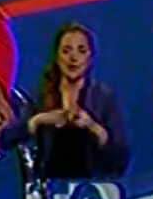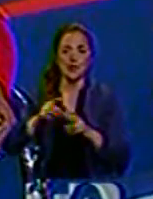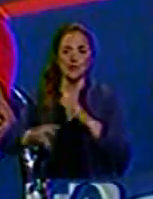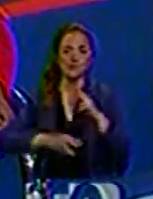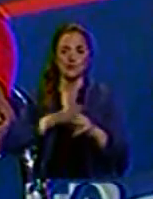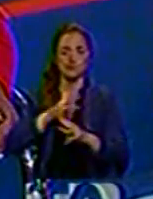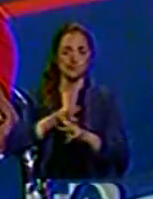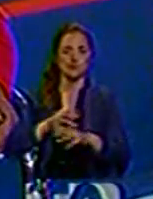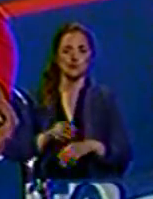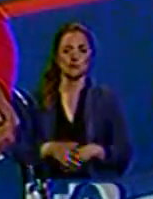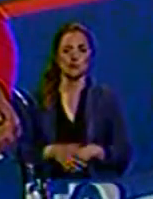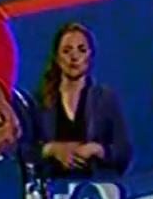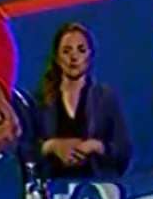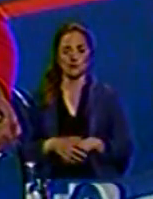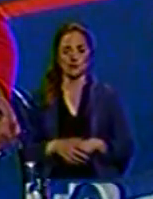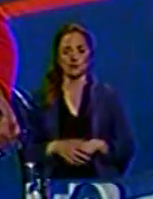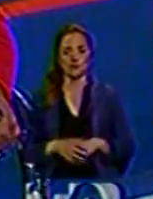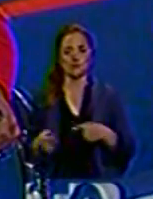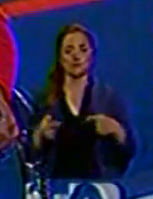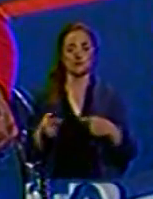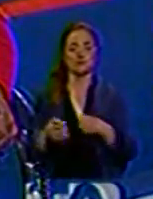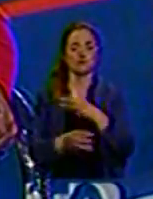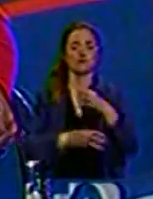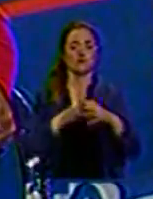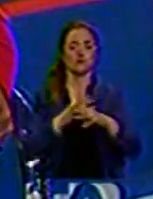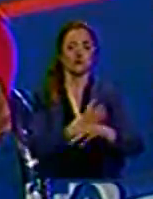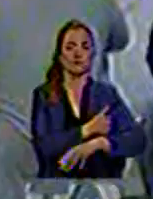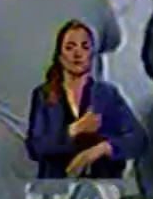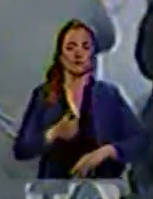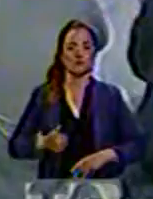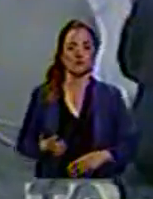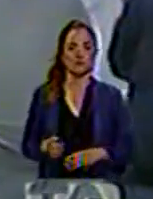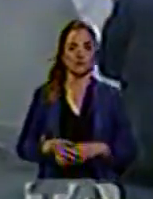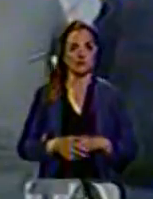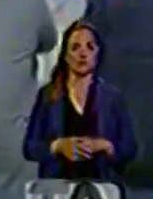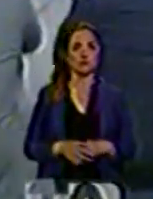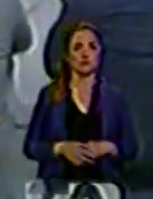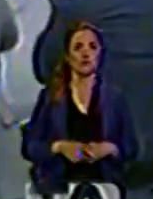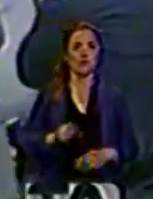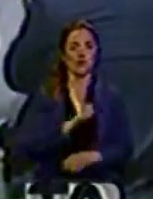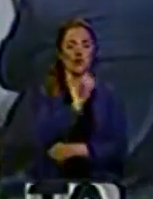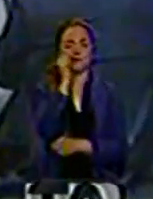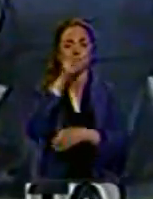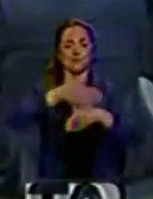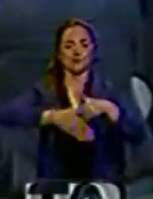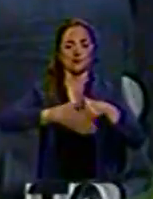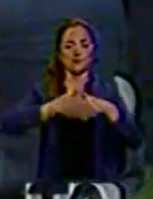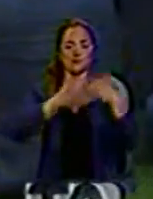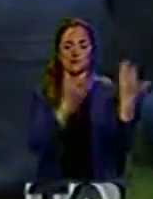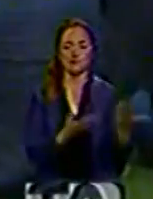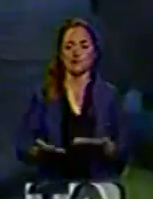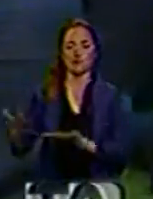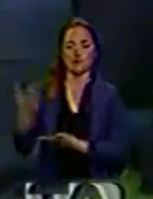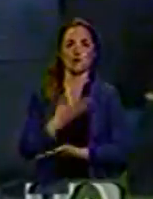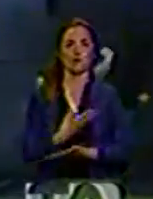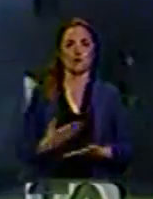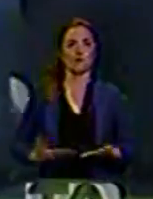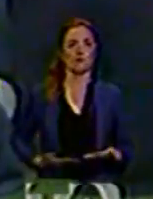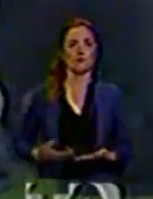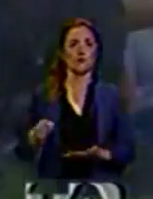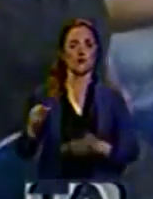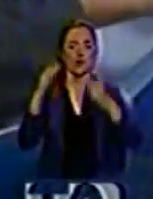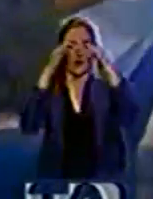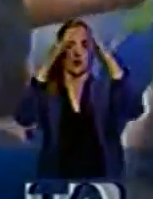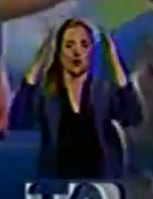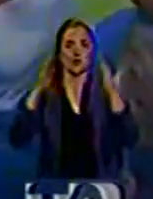de la categoría que se disputará en Polonia. Los campeones sudamericanos recibieron al primer mandatario en la casa de la